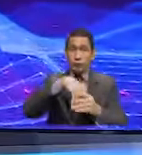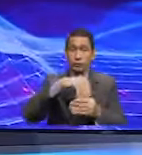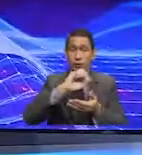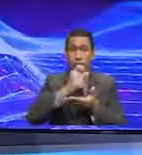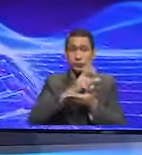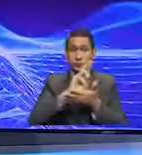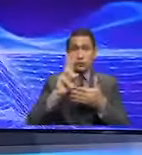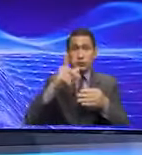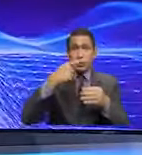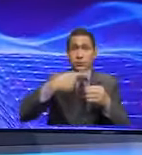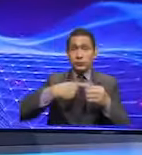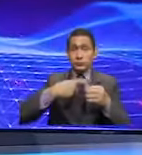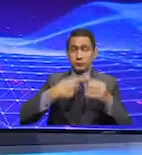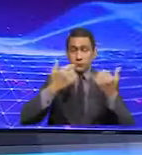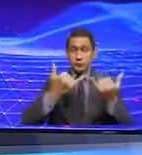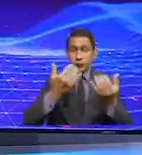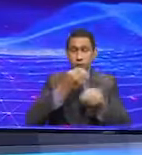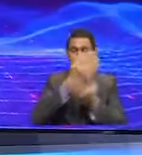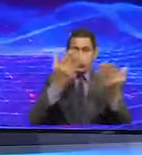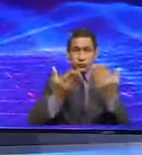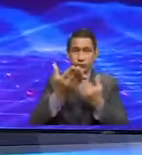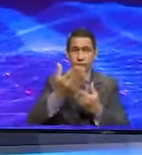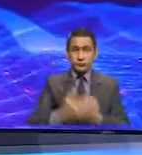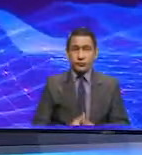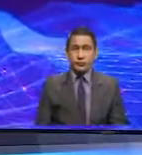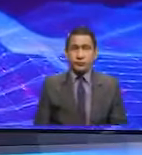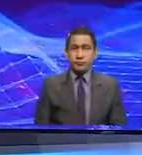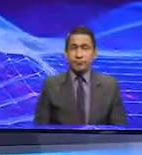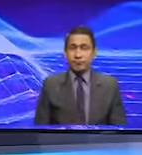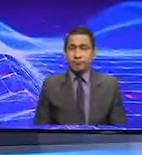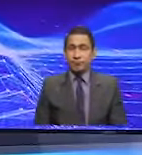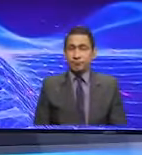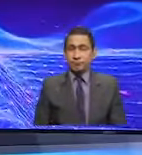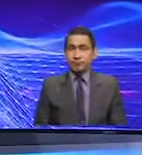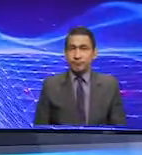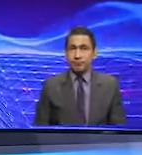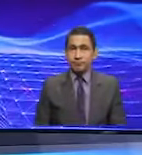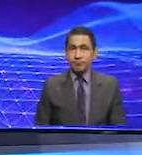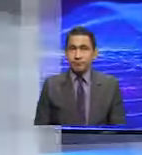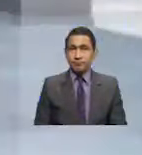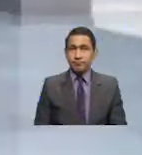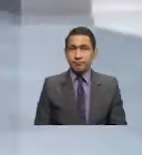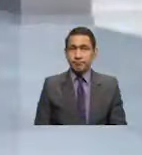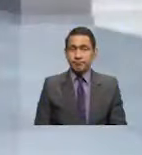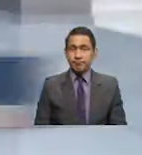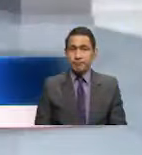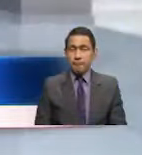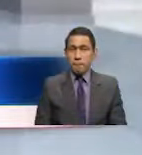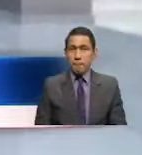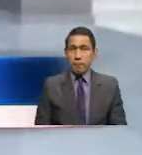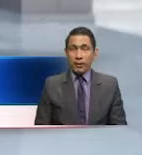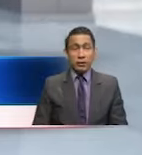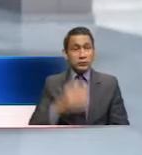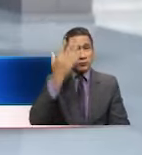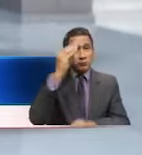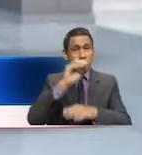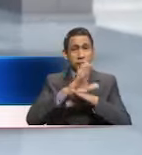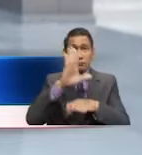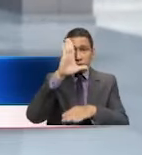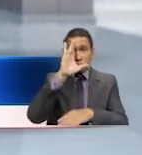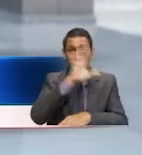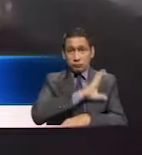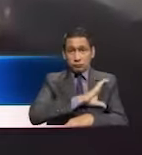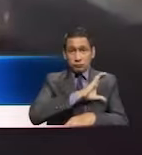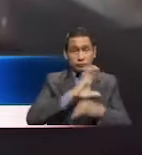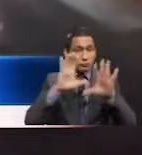Fernando Escurra tiene un avance del tema. Compañeros, muy buenas tardes. La policía detuvo